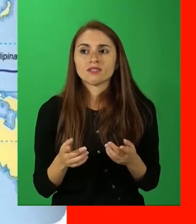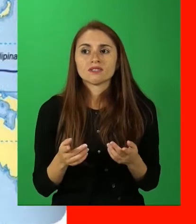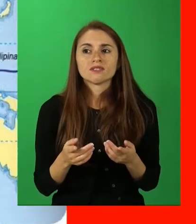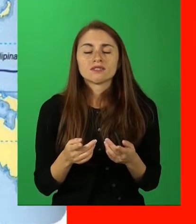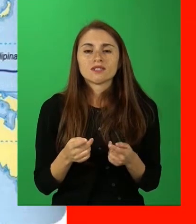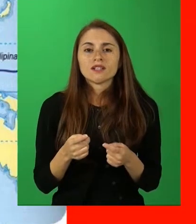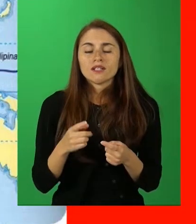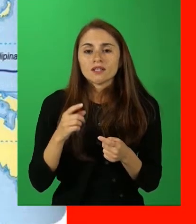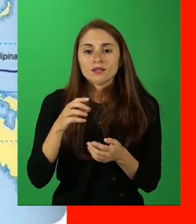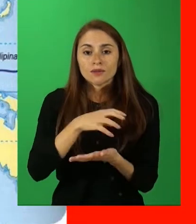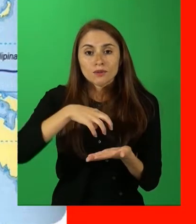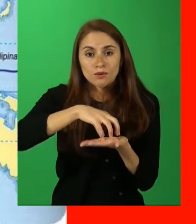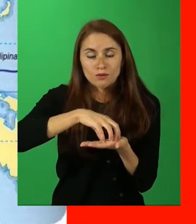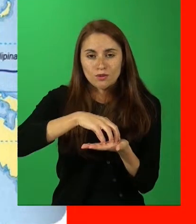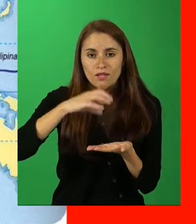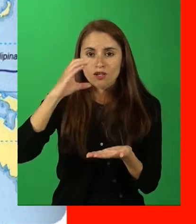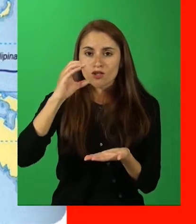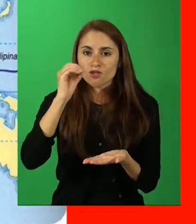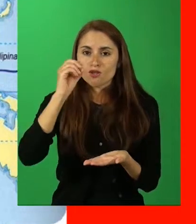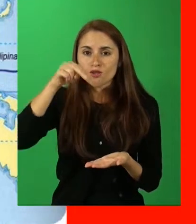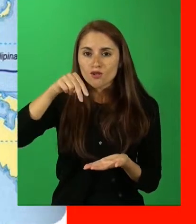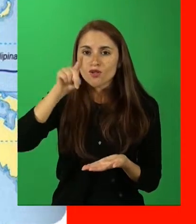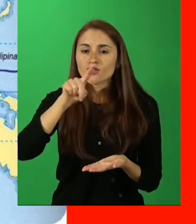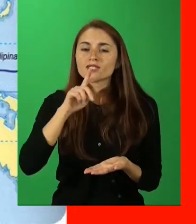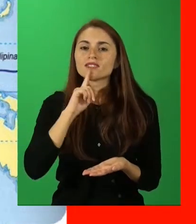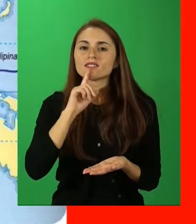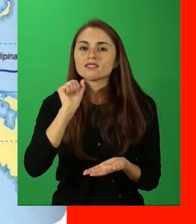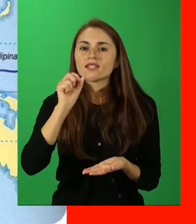lento, Constantinopla.